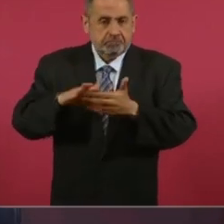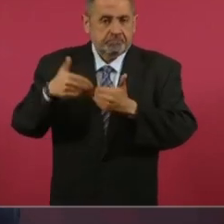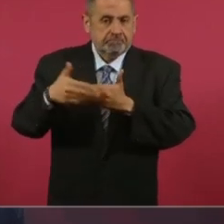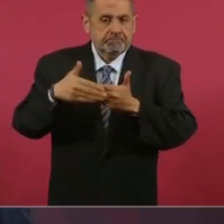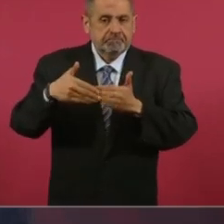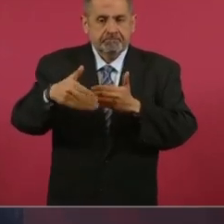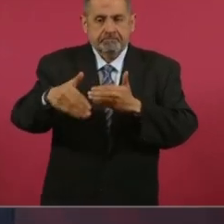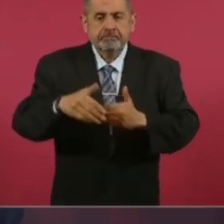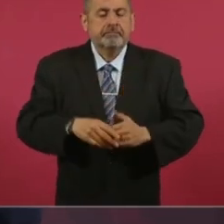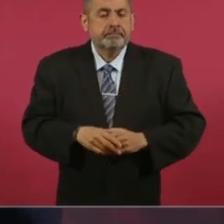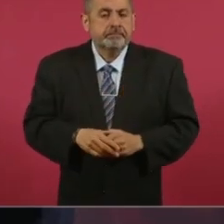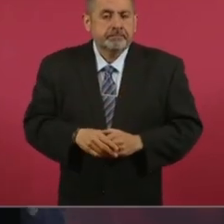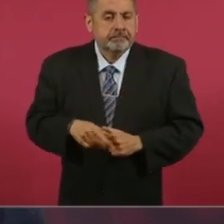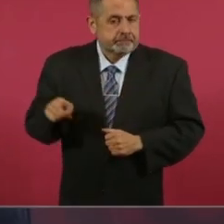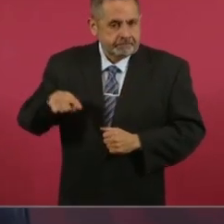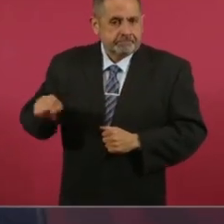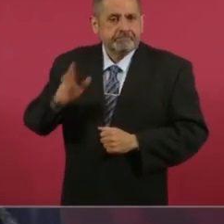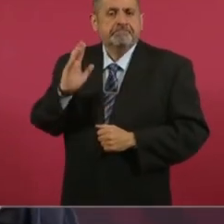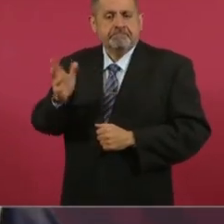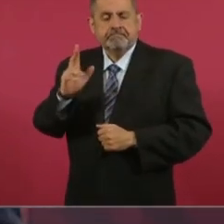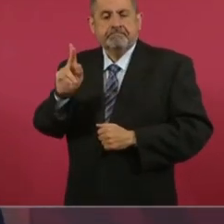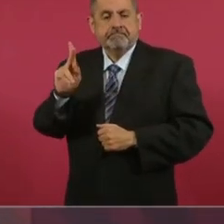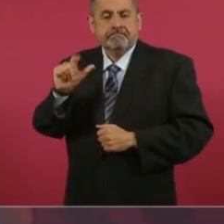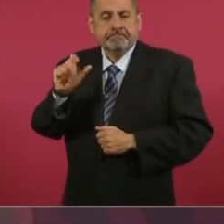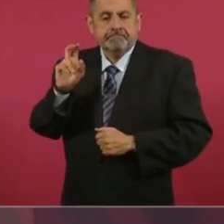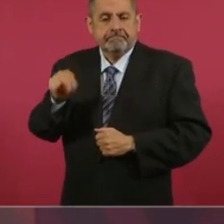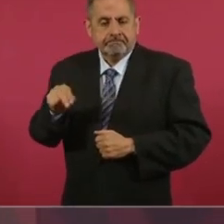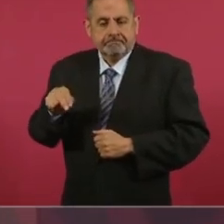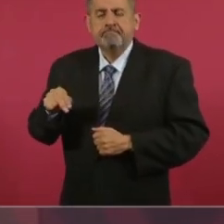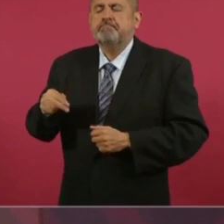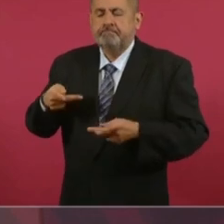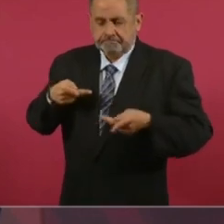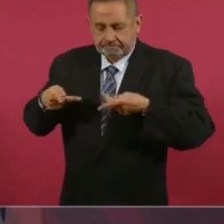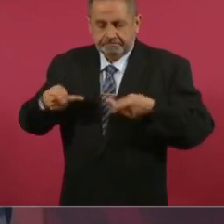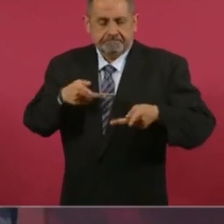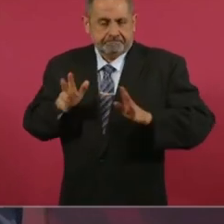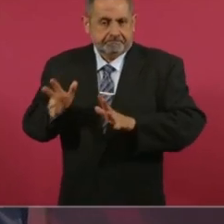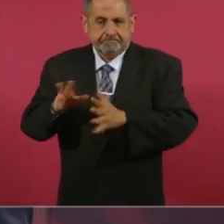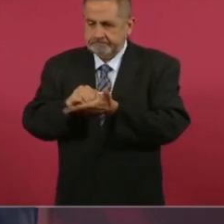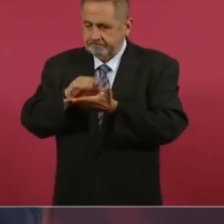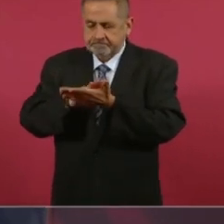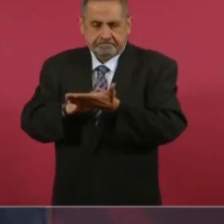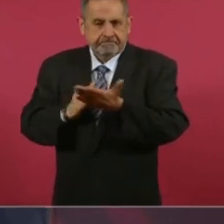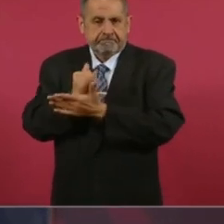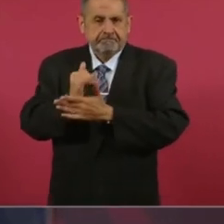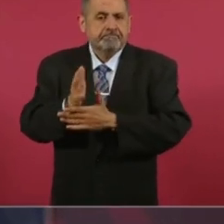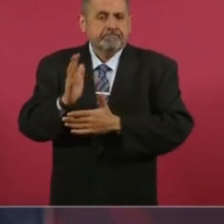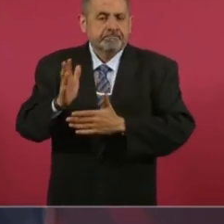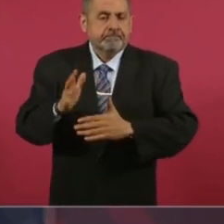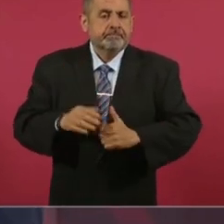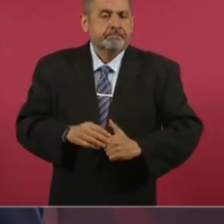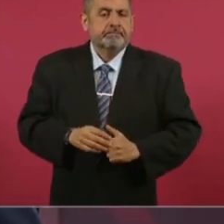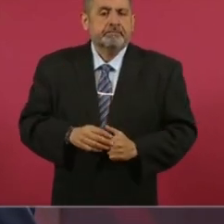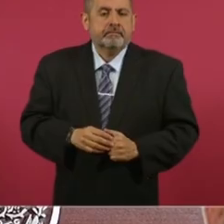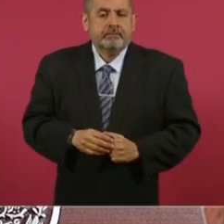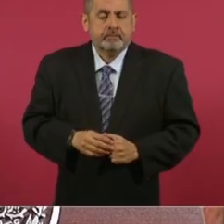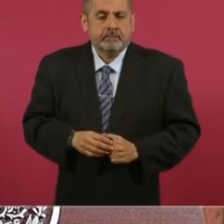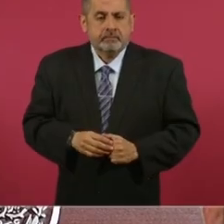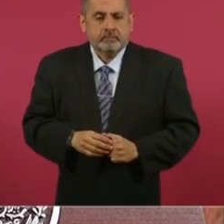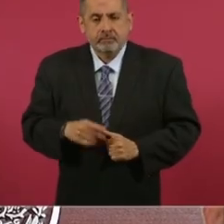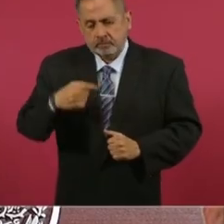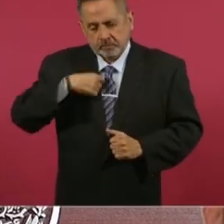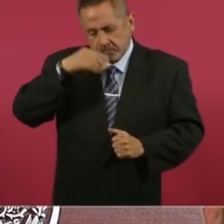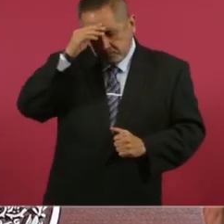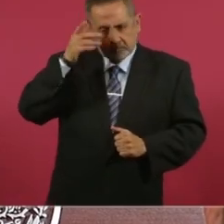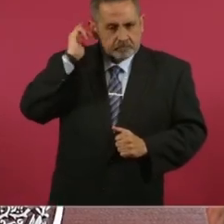ya tienen un plan que se va a aplicar y yo